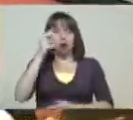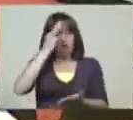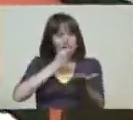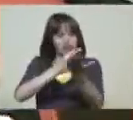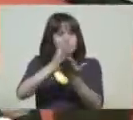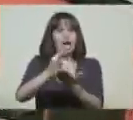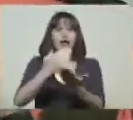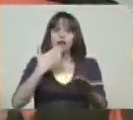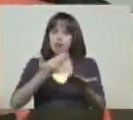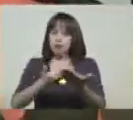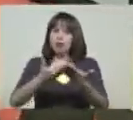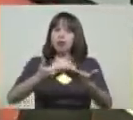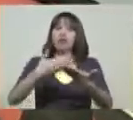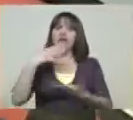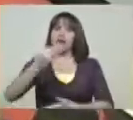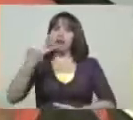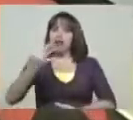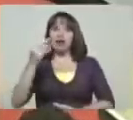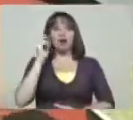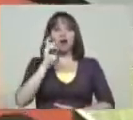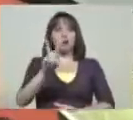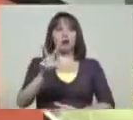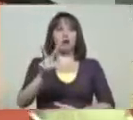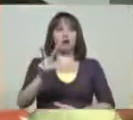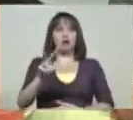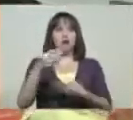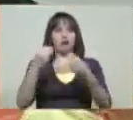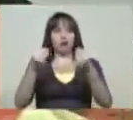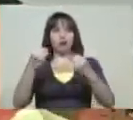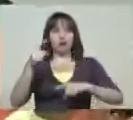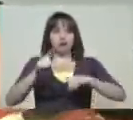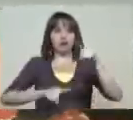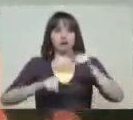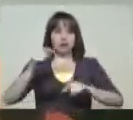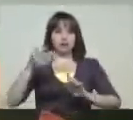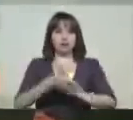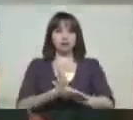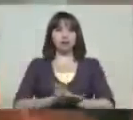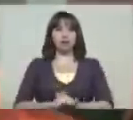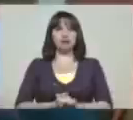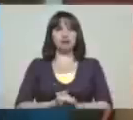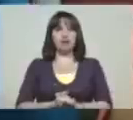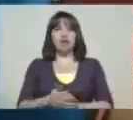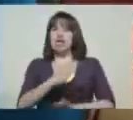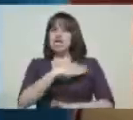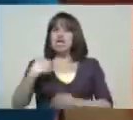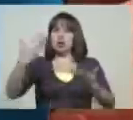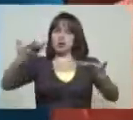verdadera. No veo en los ojos de ustedes sino cariño, solidaridad.